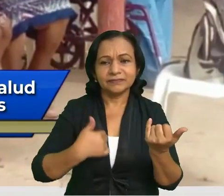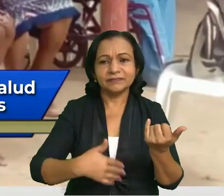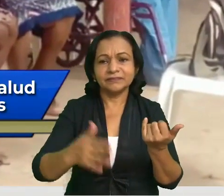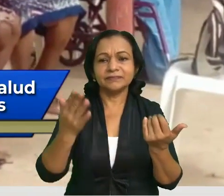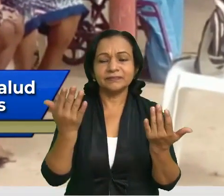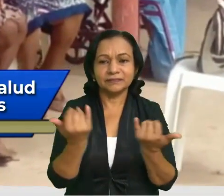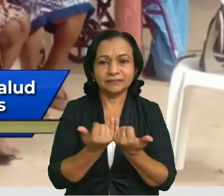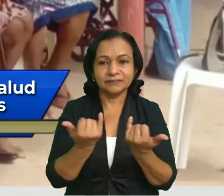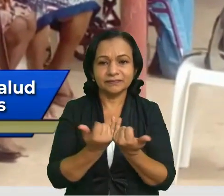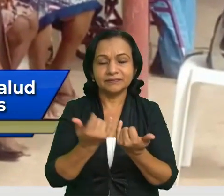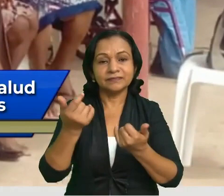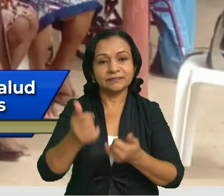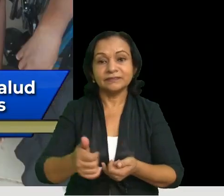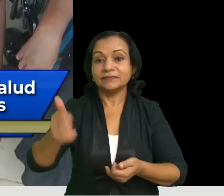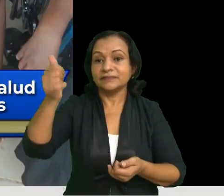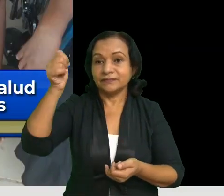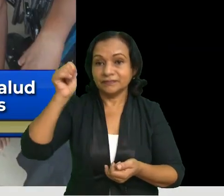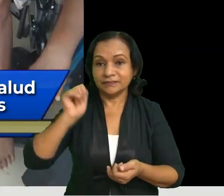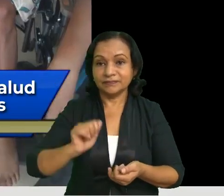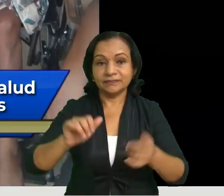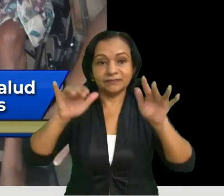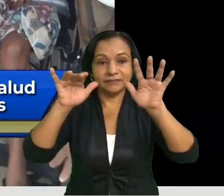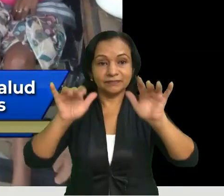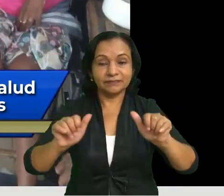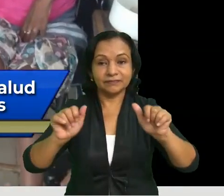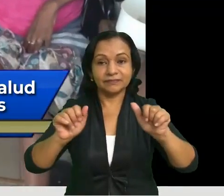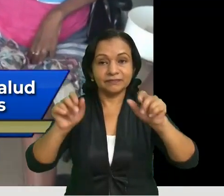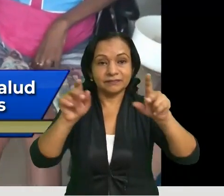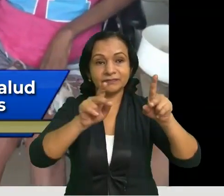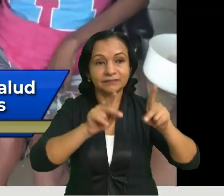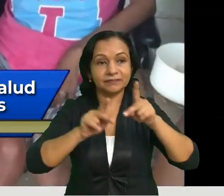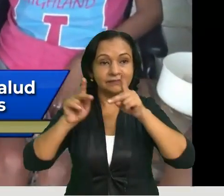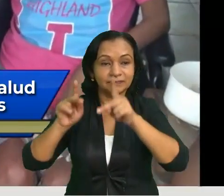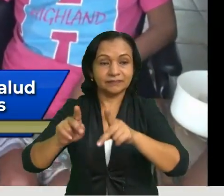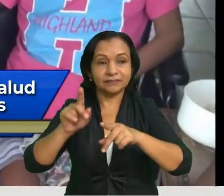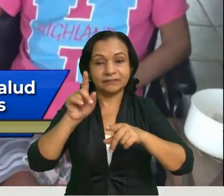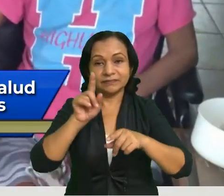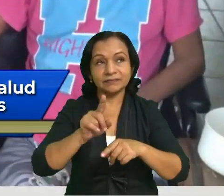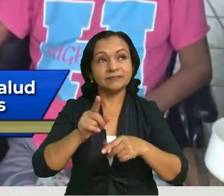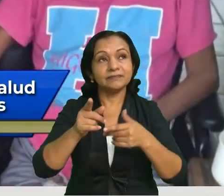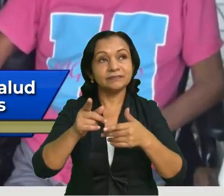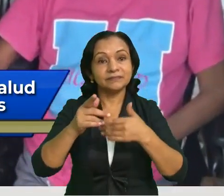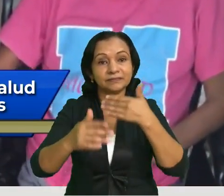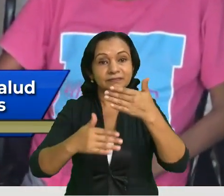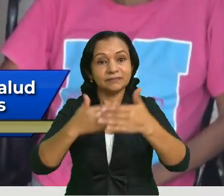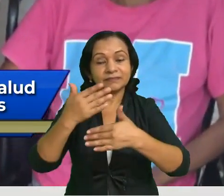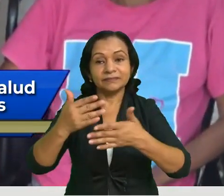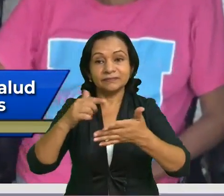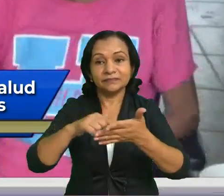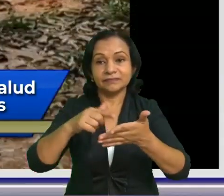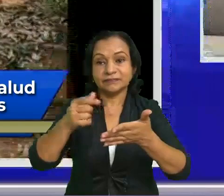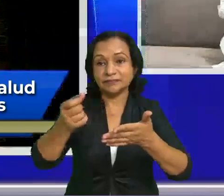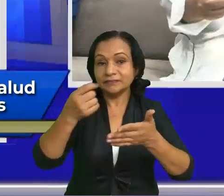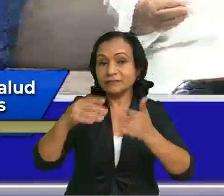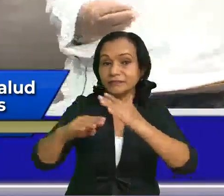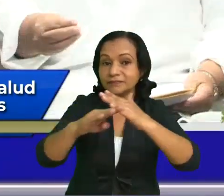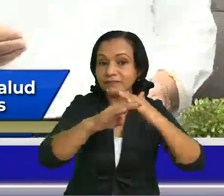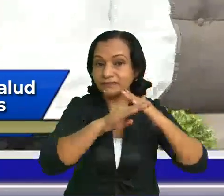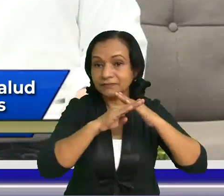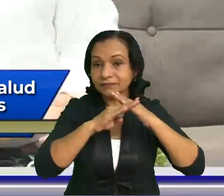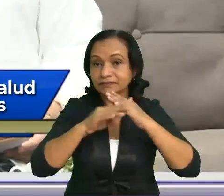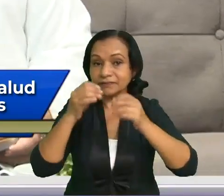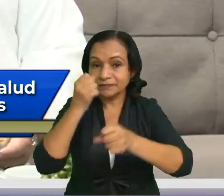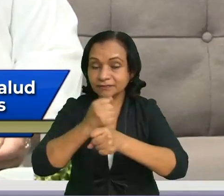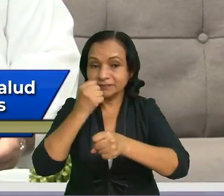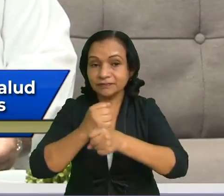electos pero si entonces al día de ayer ya cerramos con esa cantidad de personas que ha iniciado el proceso de que me prefiera que eso significa un trabajo